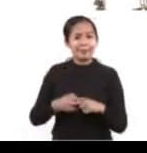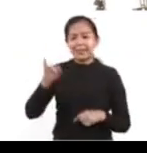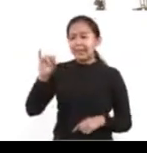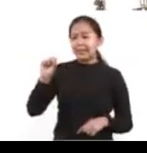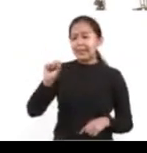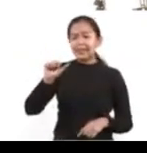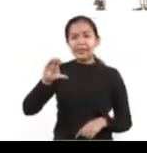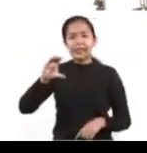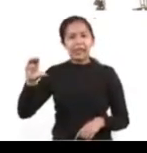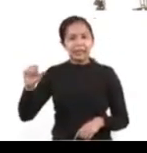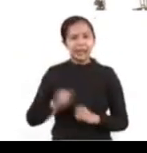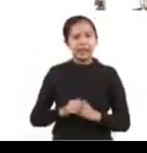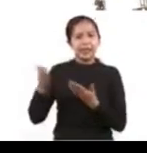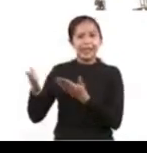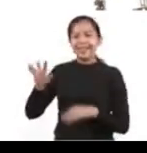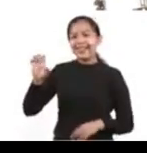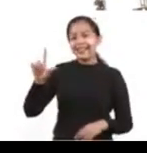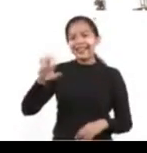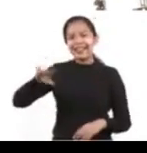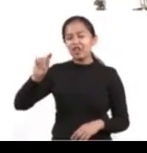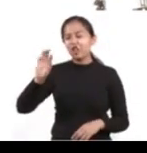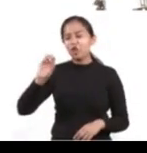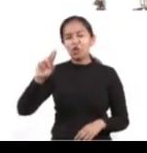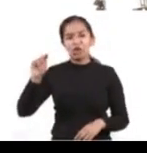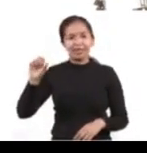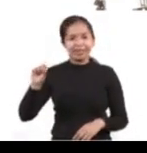Isaac Esportas